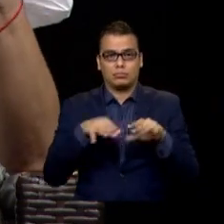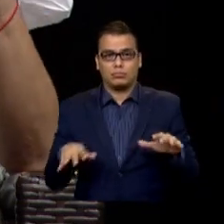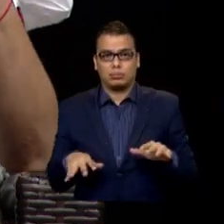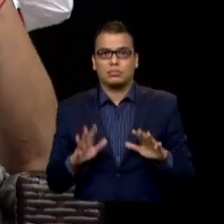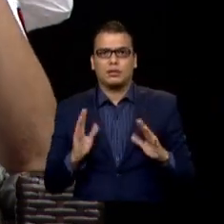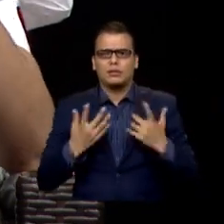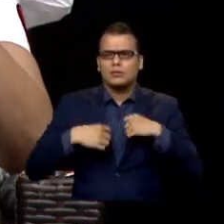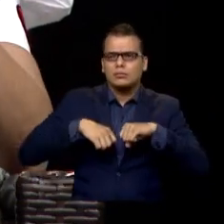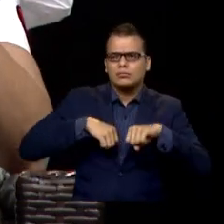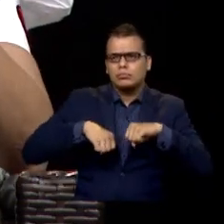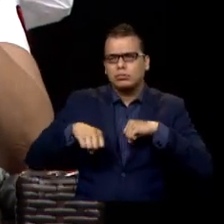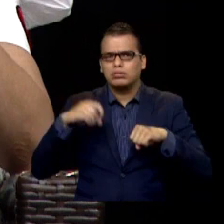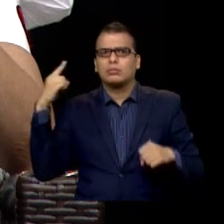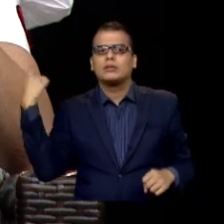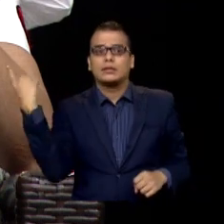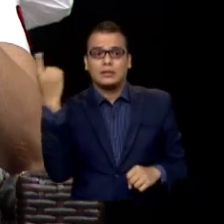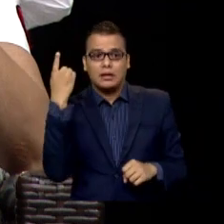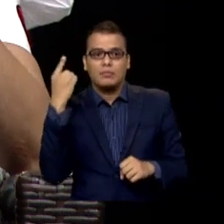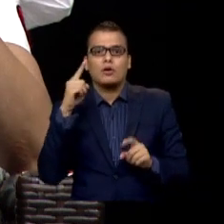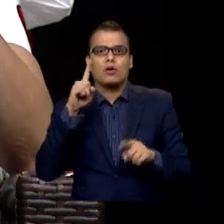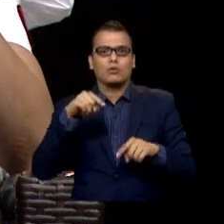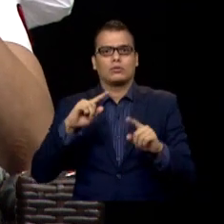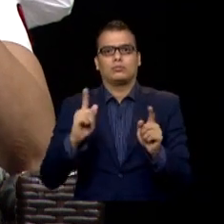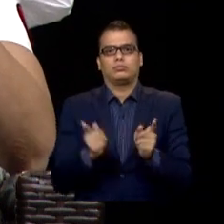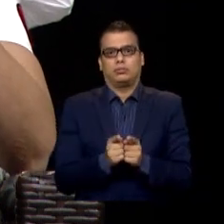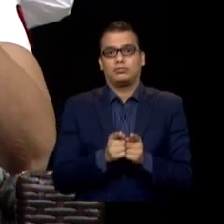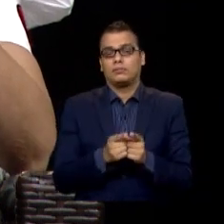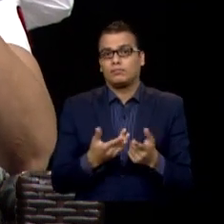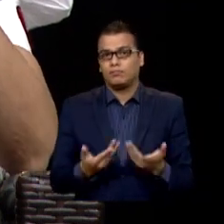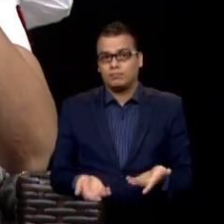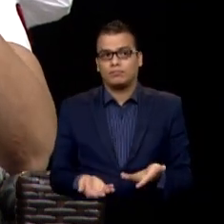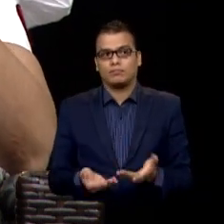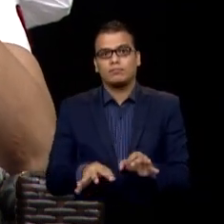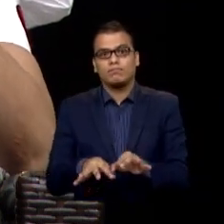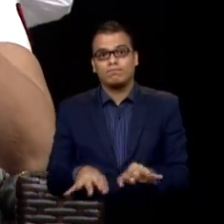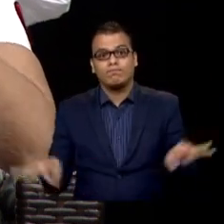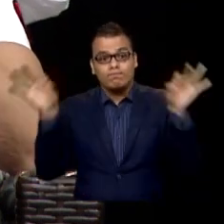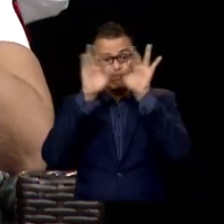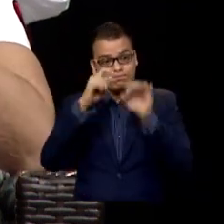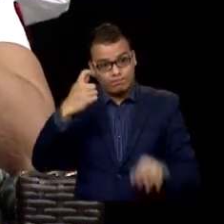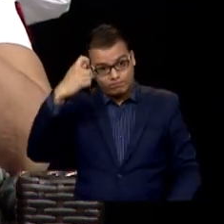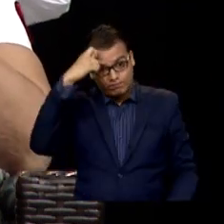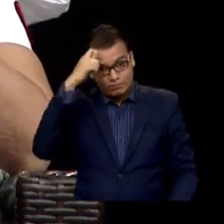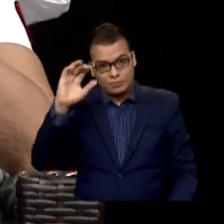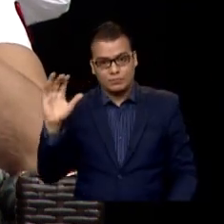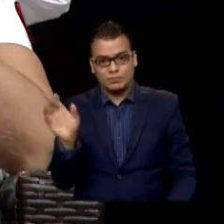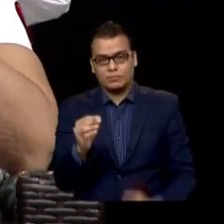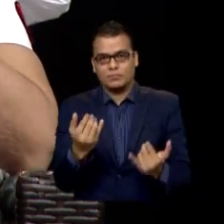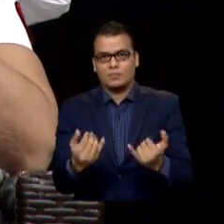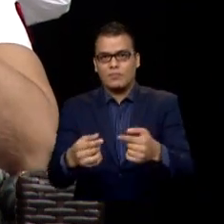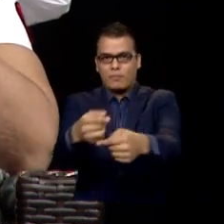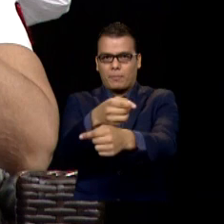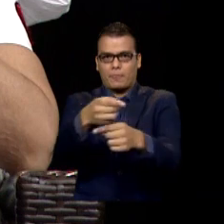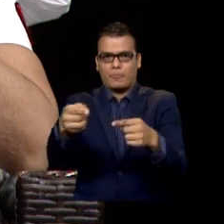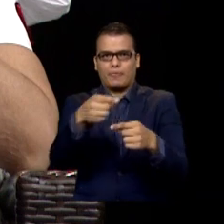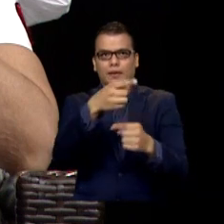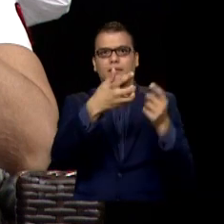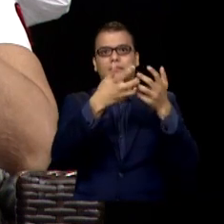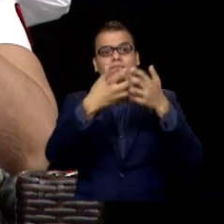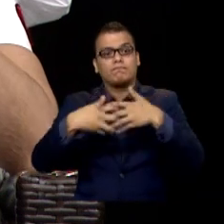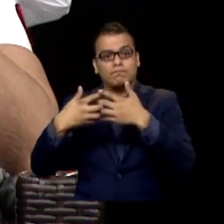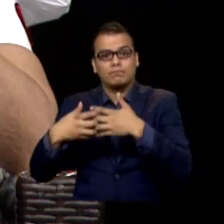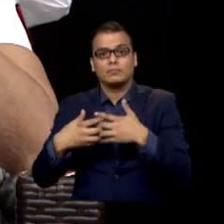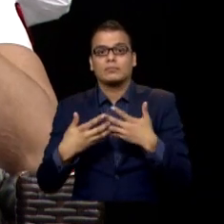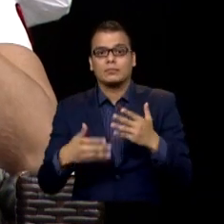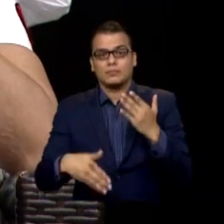son muchas generales, también pueden ser específicas, que tenemos que tener esto muy en cuenta. Y esta semana que entraron las empresas, los grupos